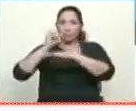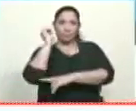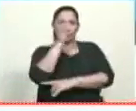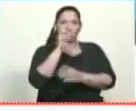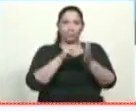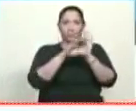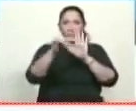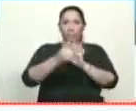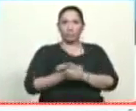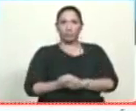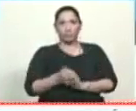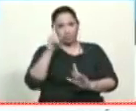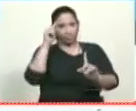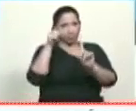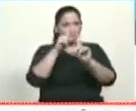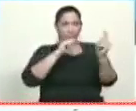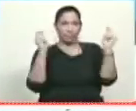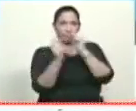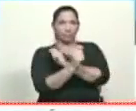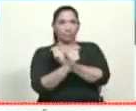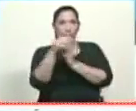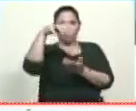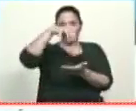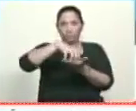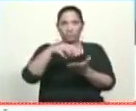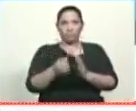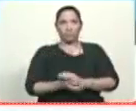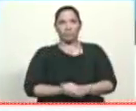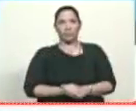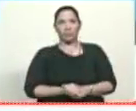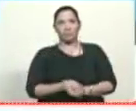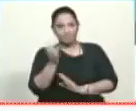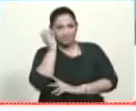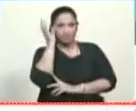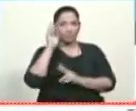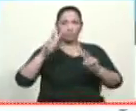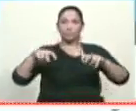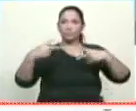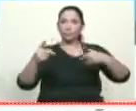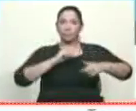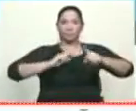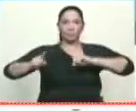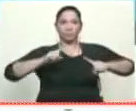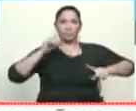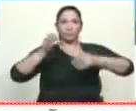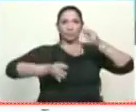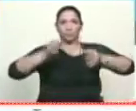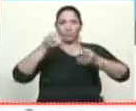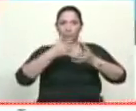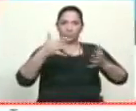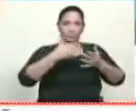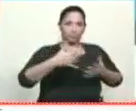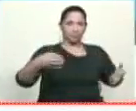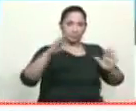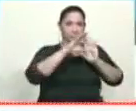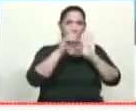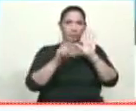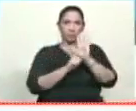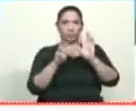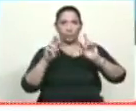Constituyente con el objeto de transformar el Estado, crear un nuevo ordenamiento jurídico y redactar una nueva